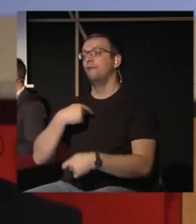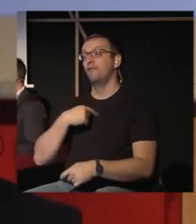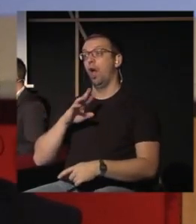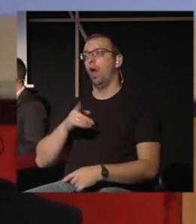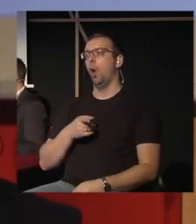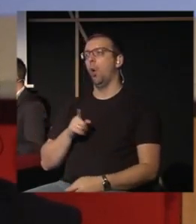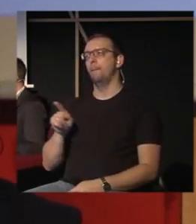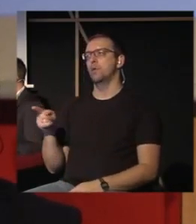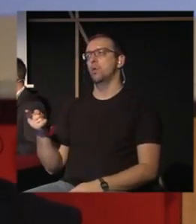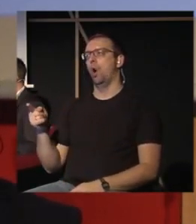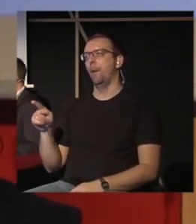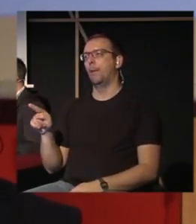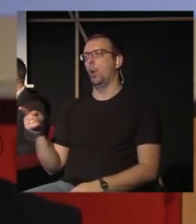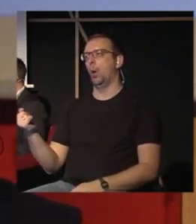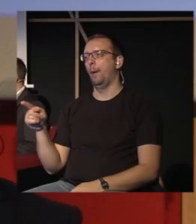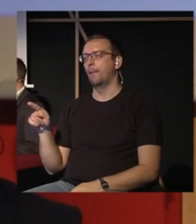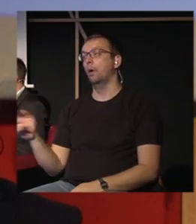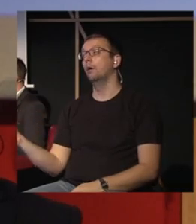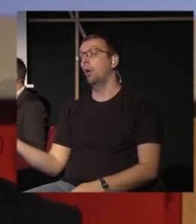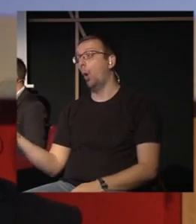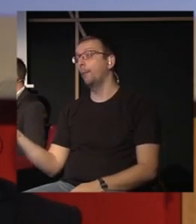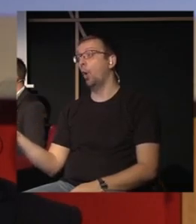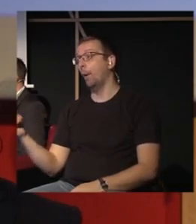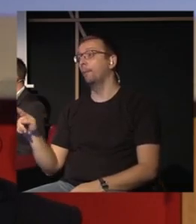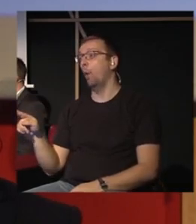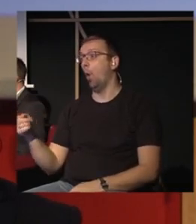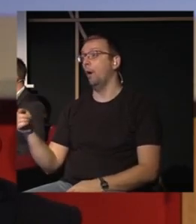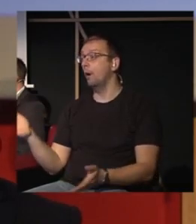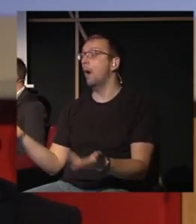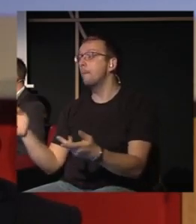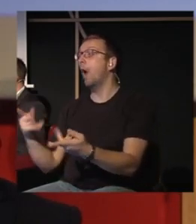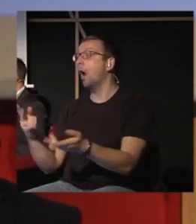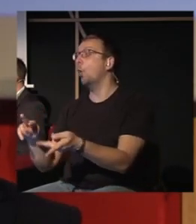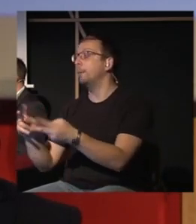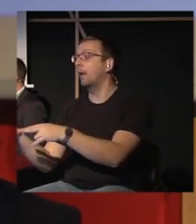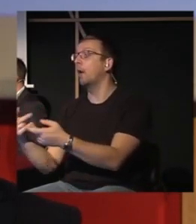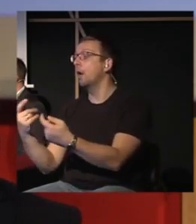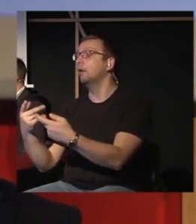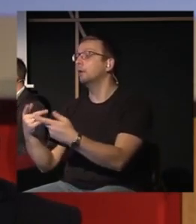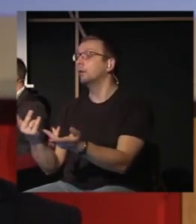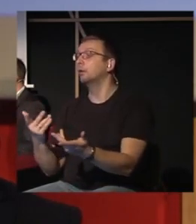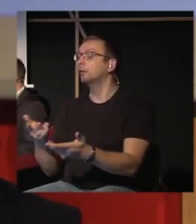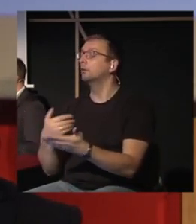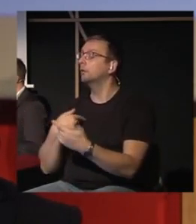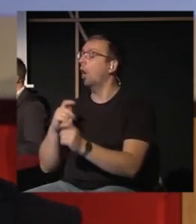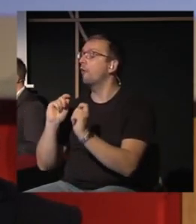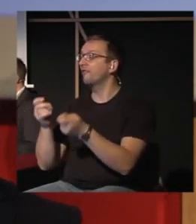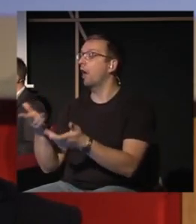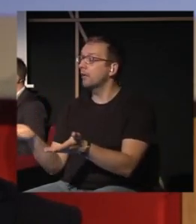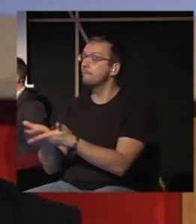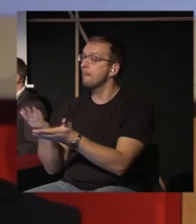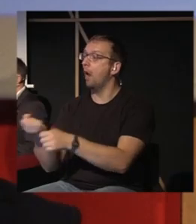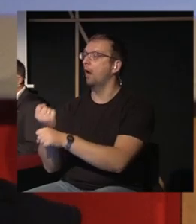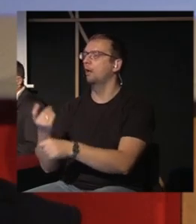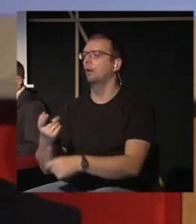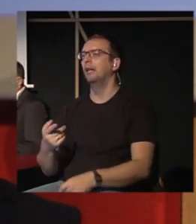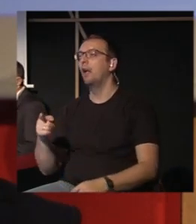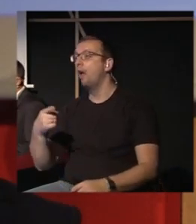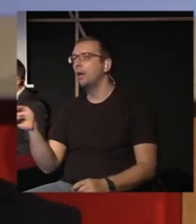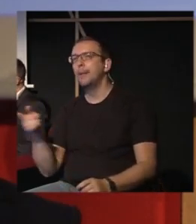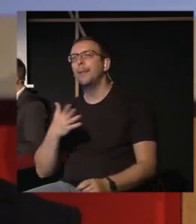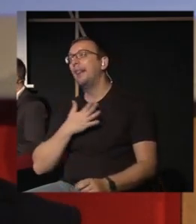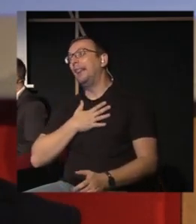los pesados de la oficina. También con el departamento de taquillas, ¿no? Para ver el tema